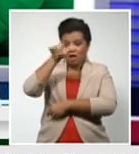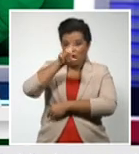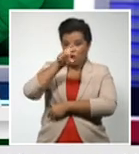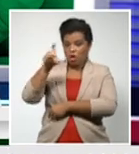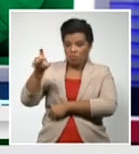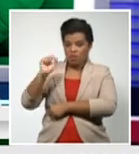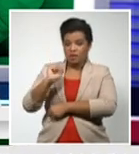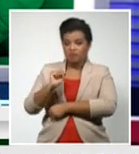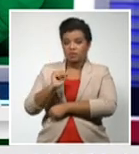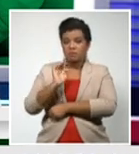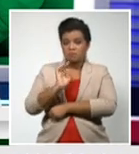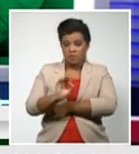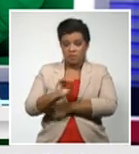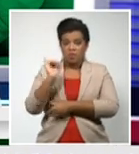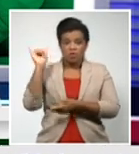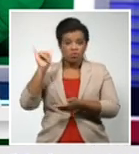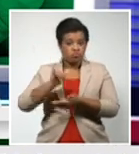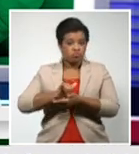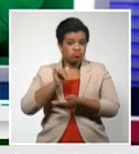del arribo de viajeros,